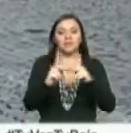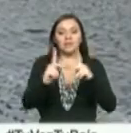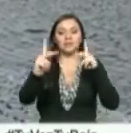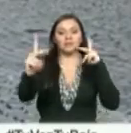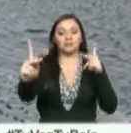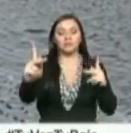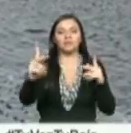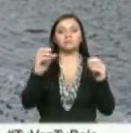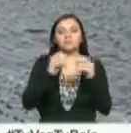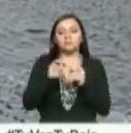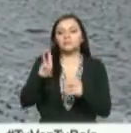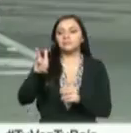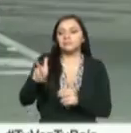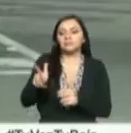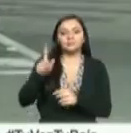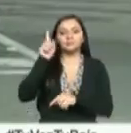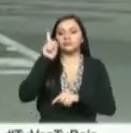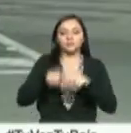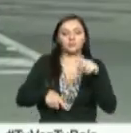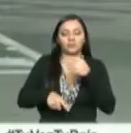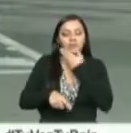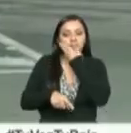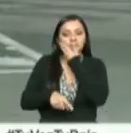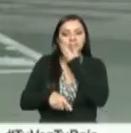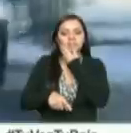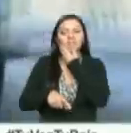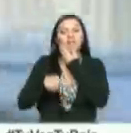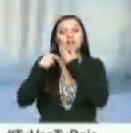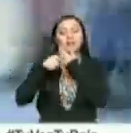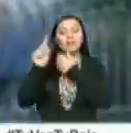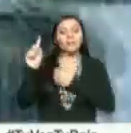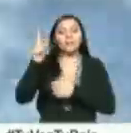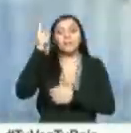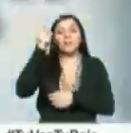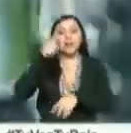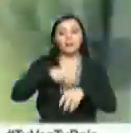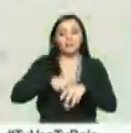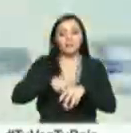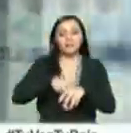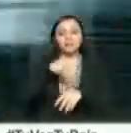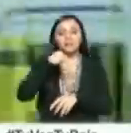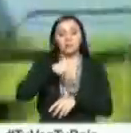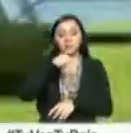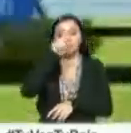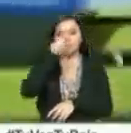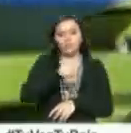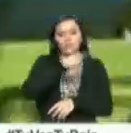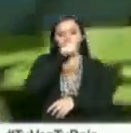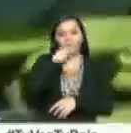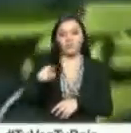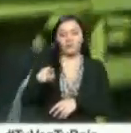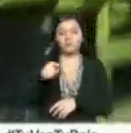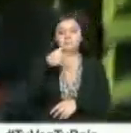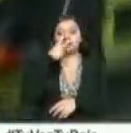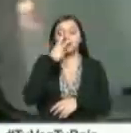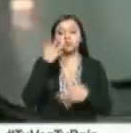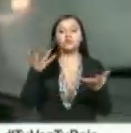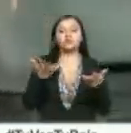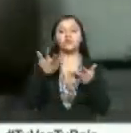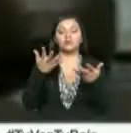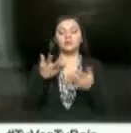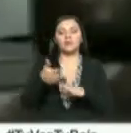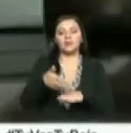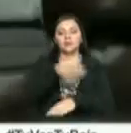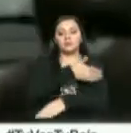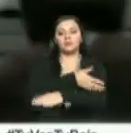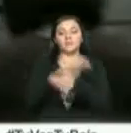se prohíbe aparcar en las zonas reguladas a los no residentes. Es la primera prohibición de este tipo en España, pero más de 200 ciudades europeas ya se ha aplicado